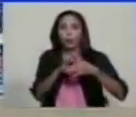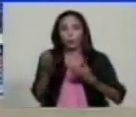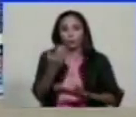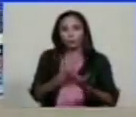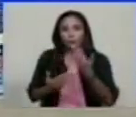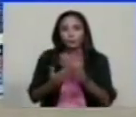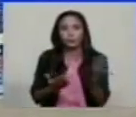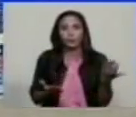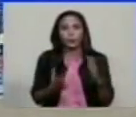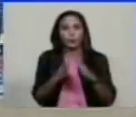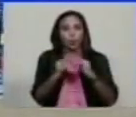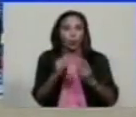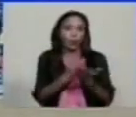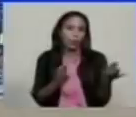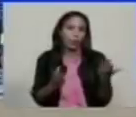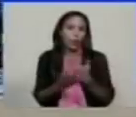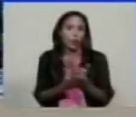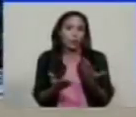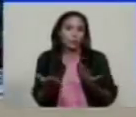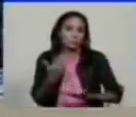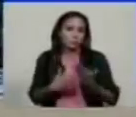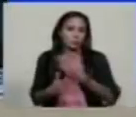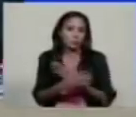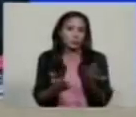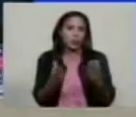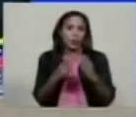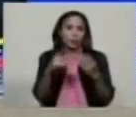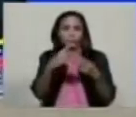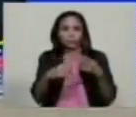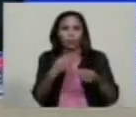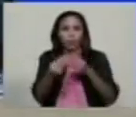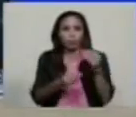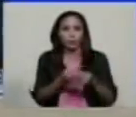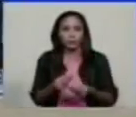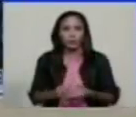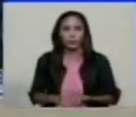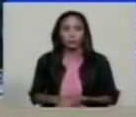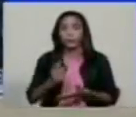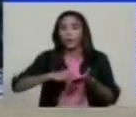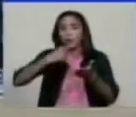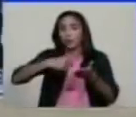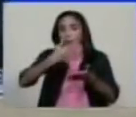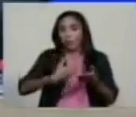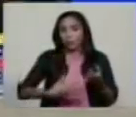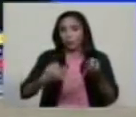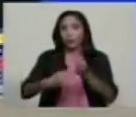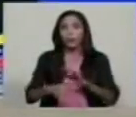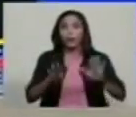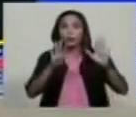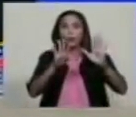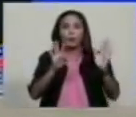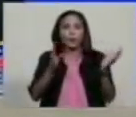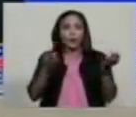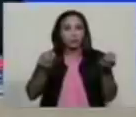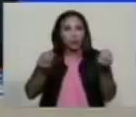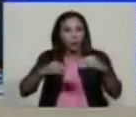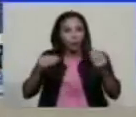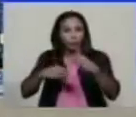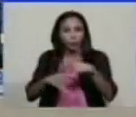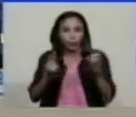políticos, diplomáticos, después de la firma de los nuevos acuerdos y de la coyuntura